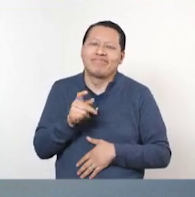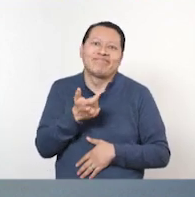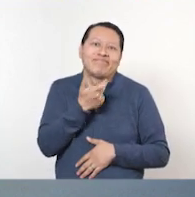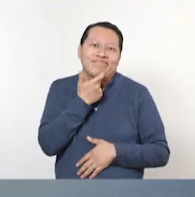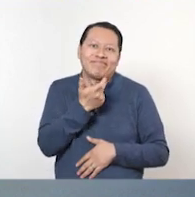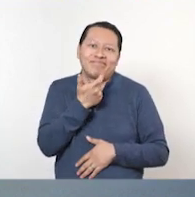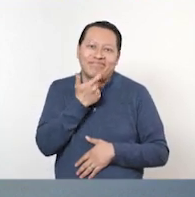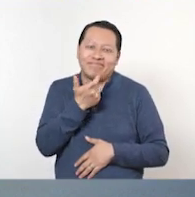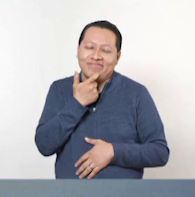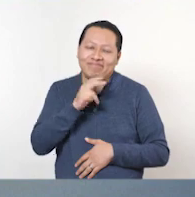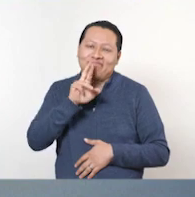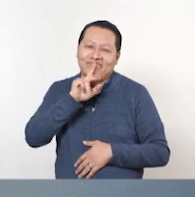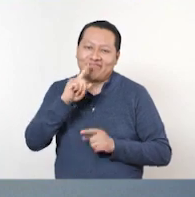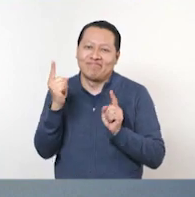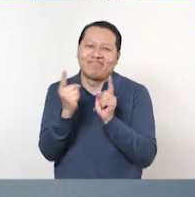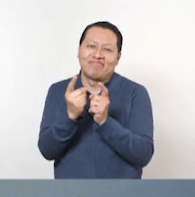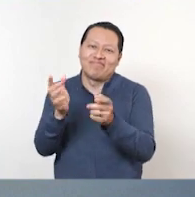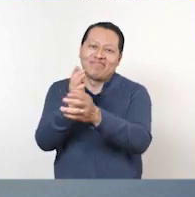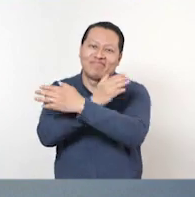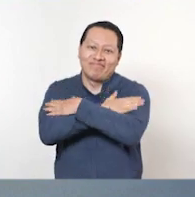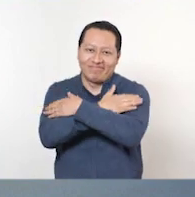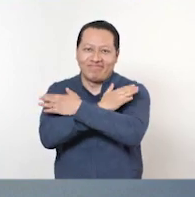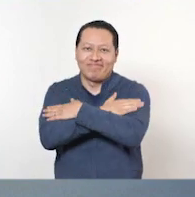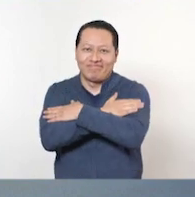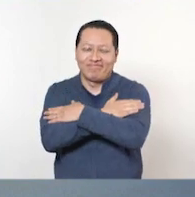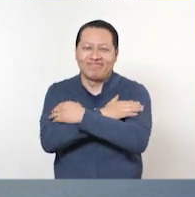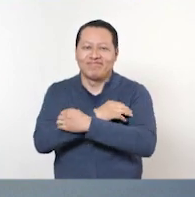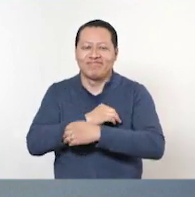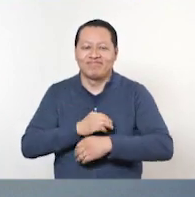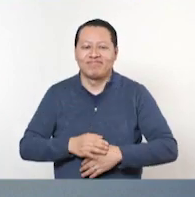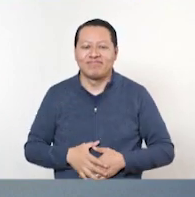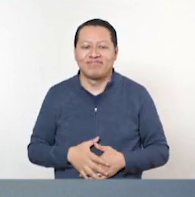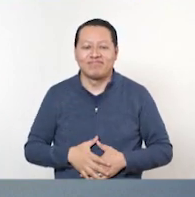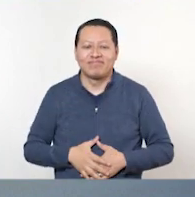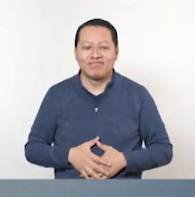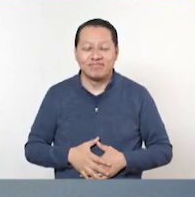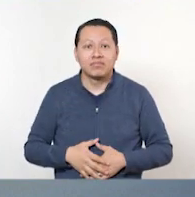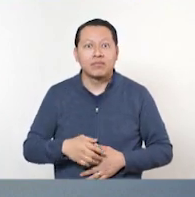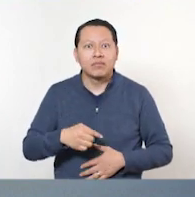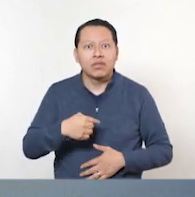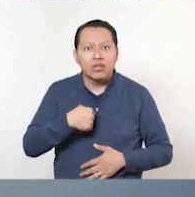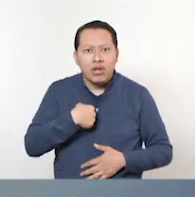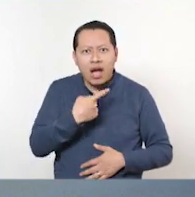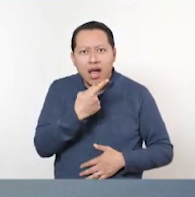Nerichiñarigijela, Nerune, Tiarushiche, Nerichiñarigijela,